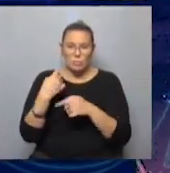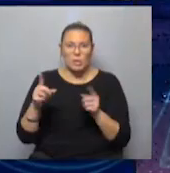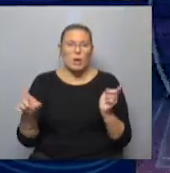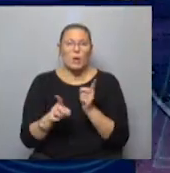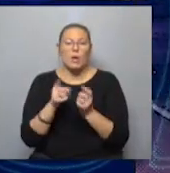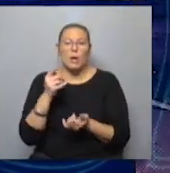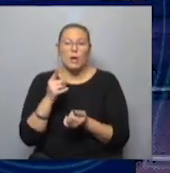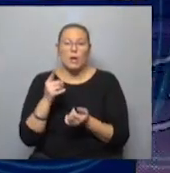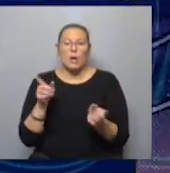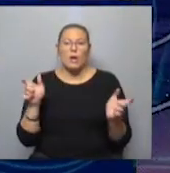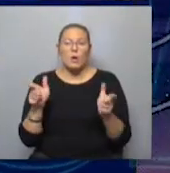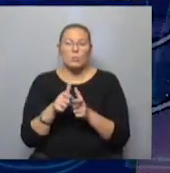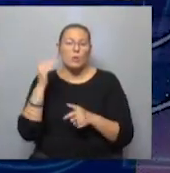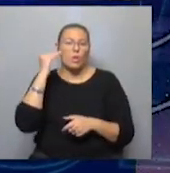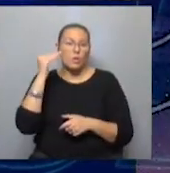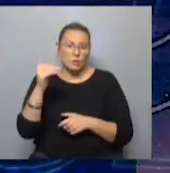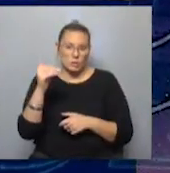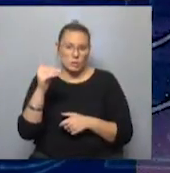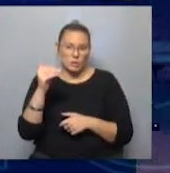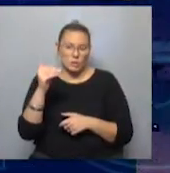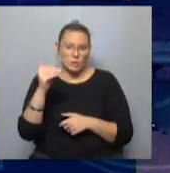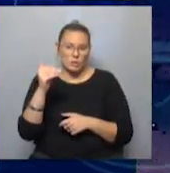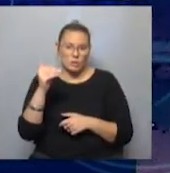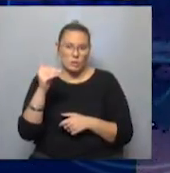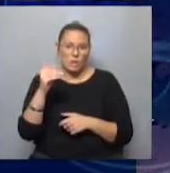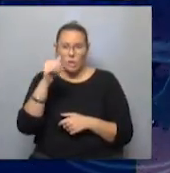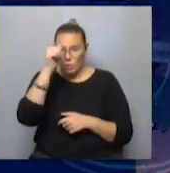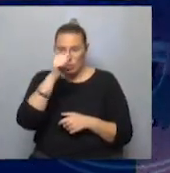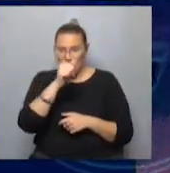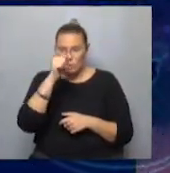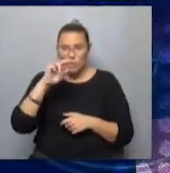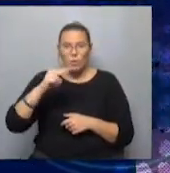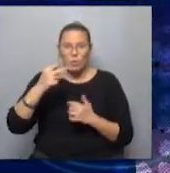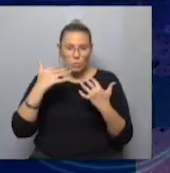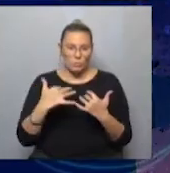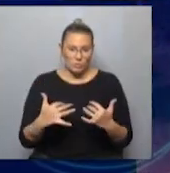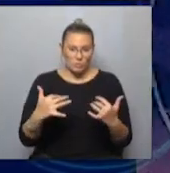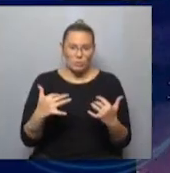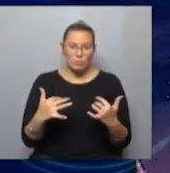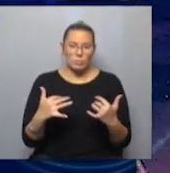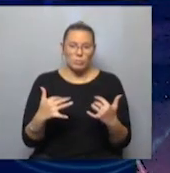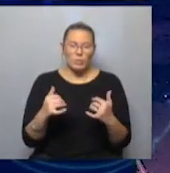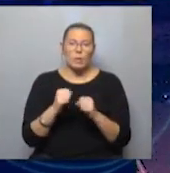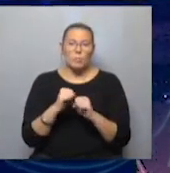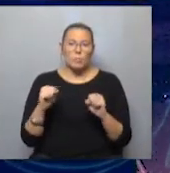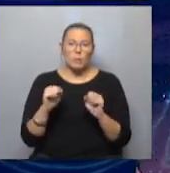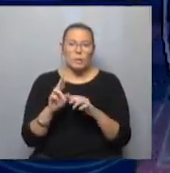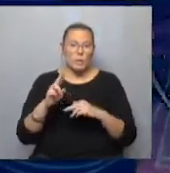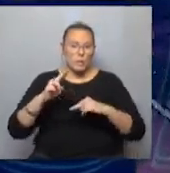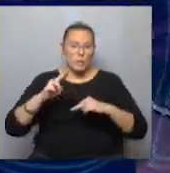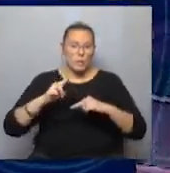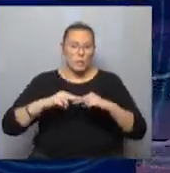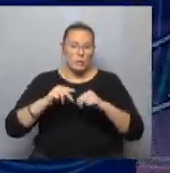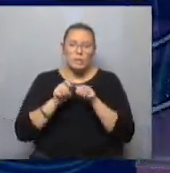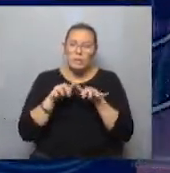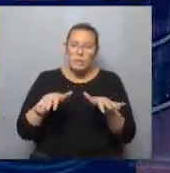formación docente, ¿no? Y el domingo la doble función. Nos pueden encontrar en las redes, en